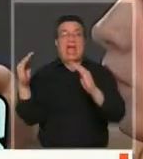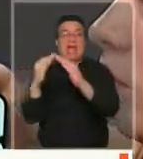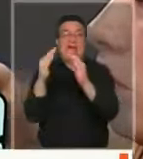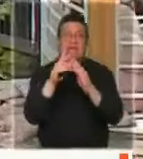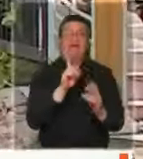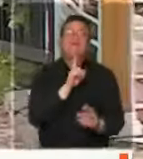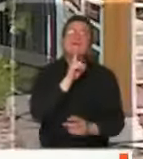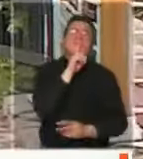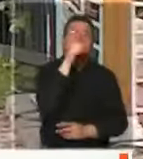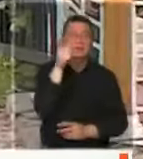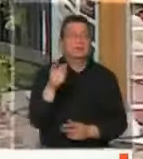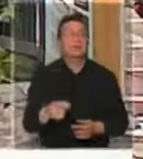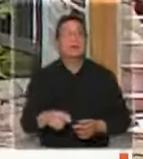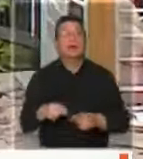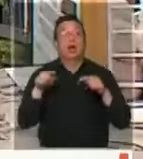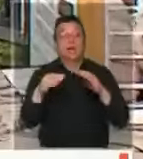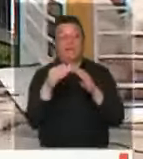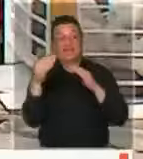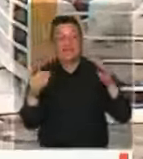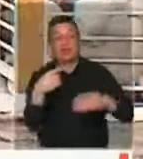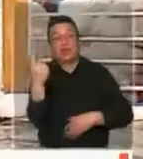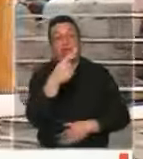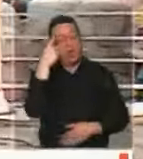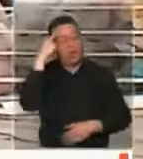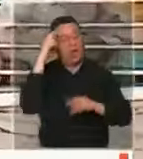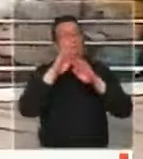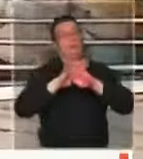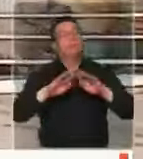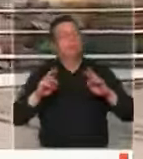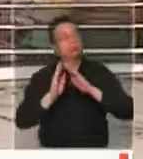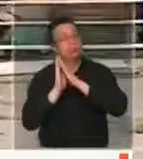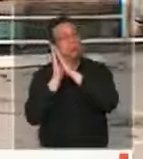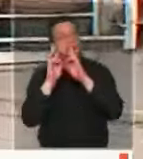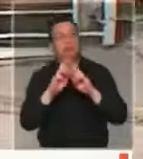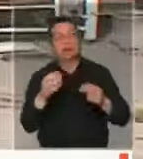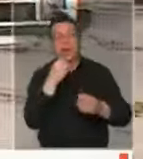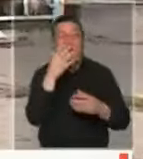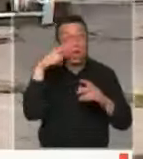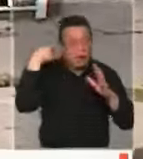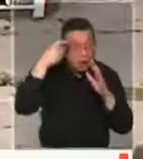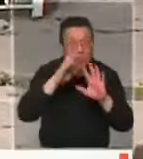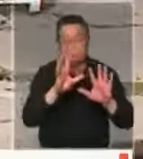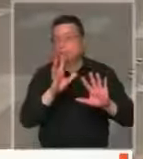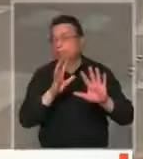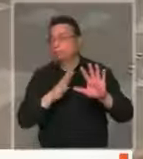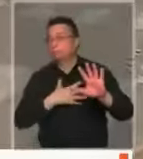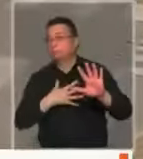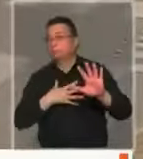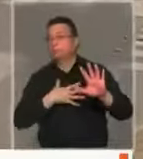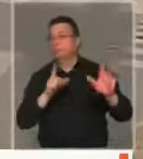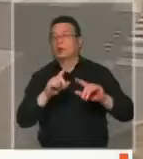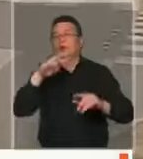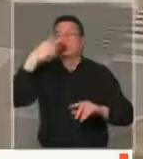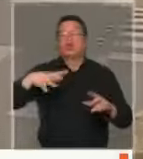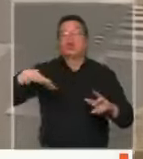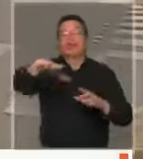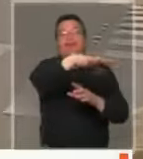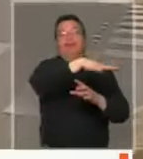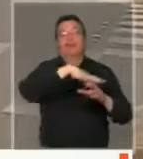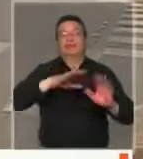lujos hoy los vecinos dicen dormirán tranquilos temen hablar en cámara aseguran que estos delincuentes eran amos y señores del